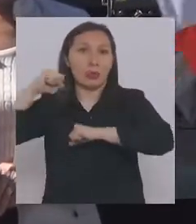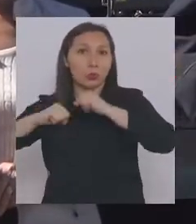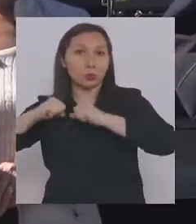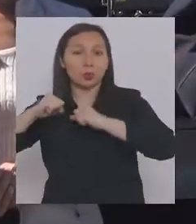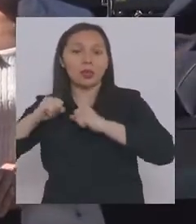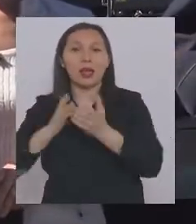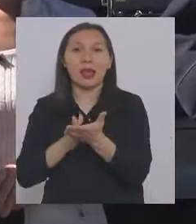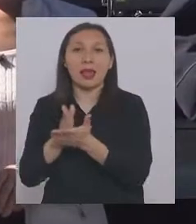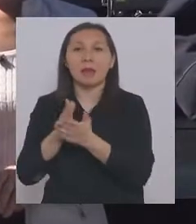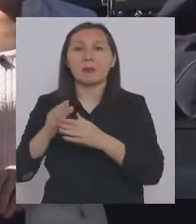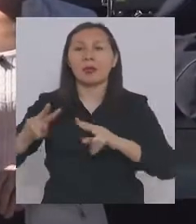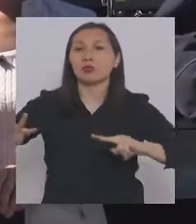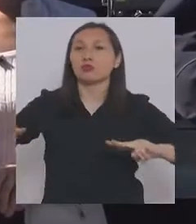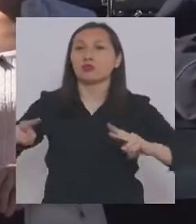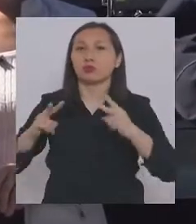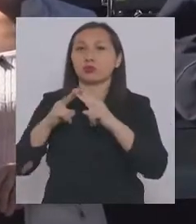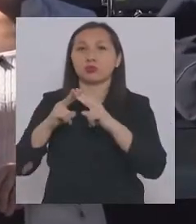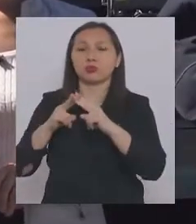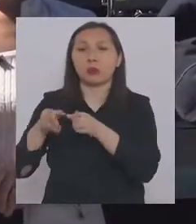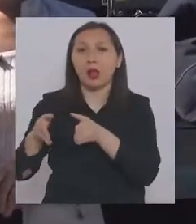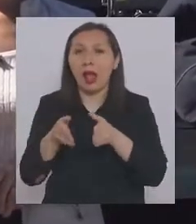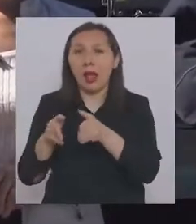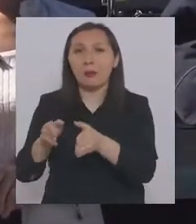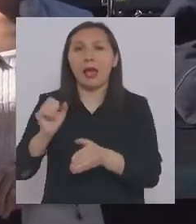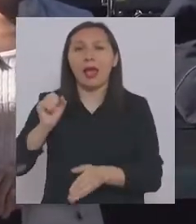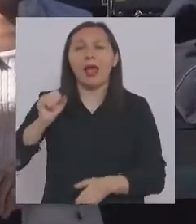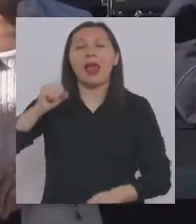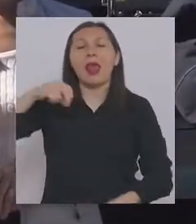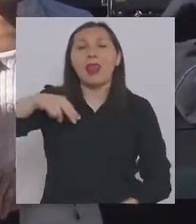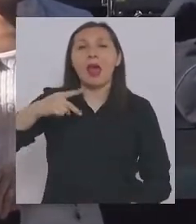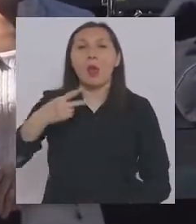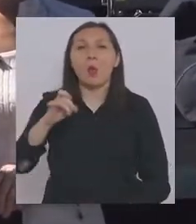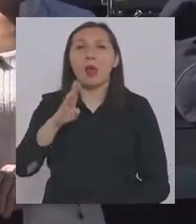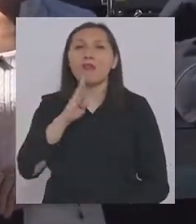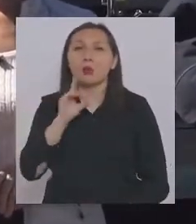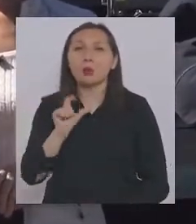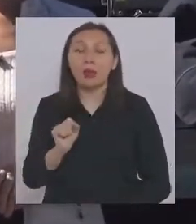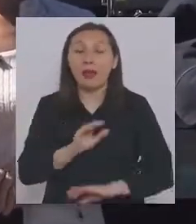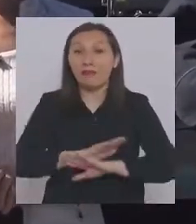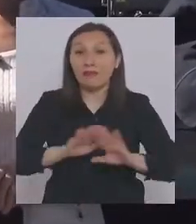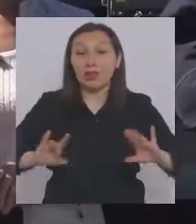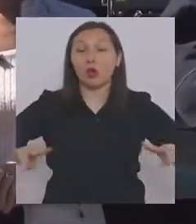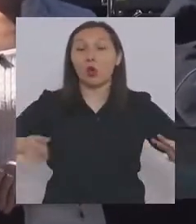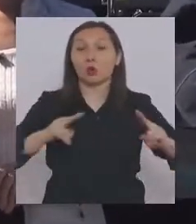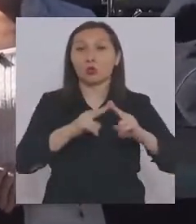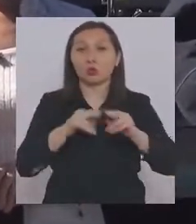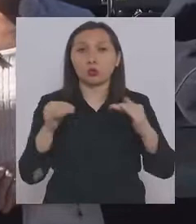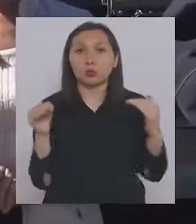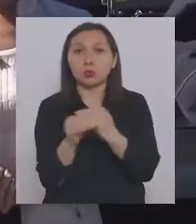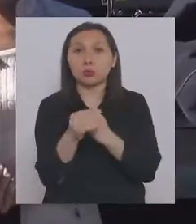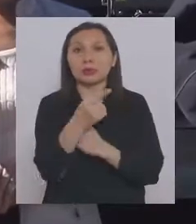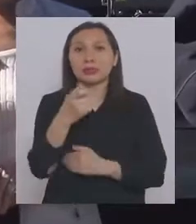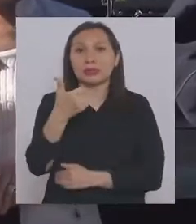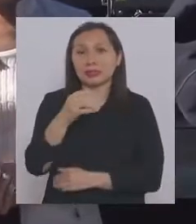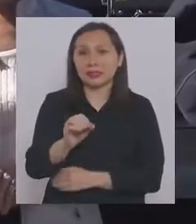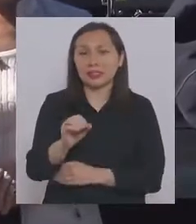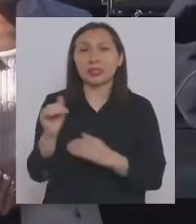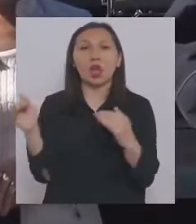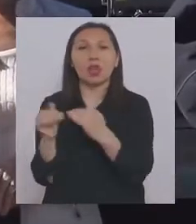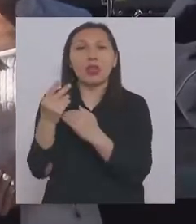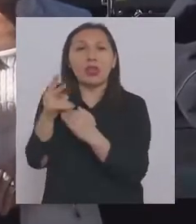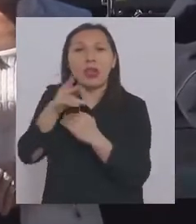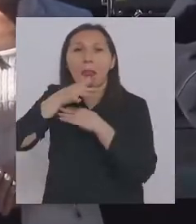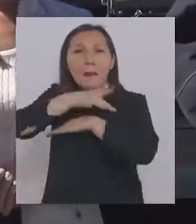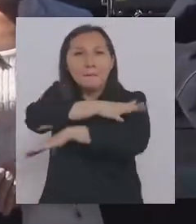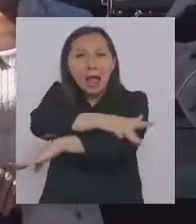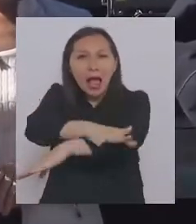el inicio de las obras de la ruta a Nahuel Buta, la finalización de las obras en la ruta 160, la Costanera del Mar.